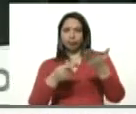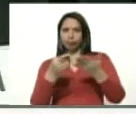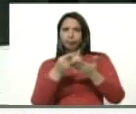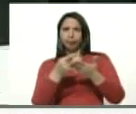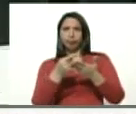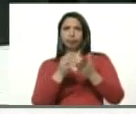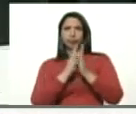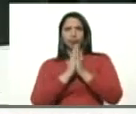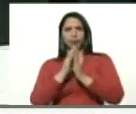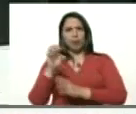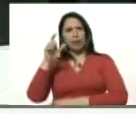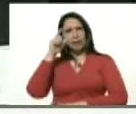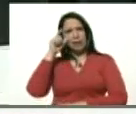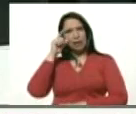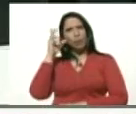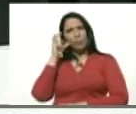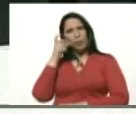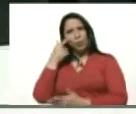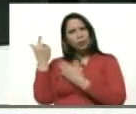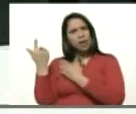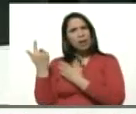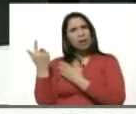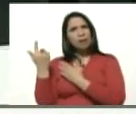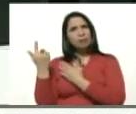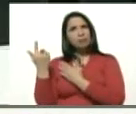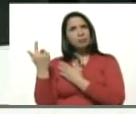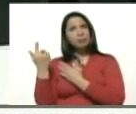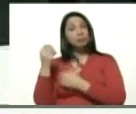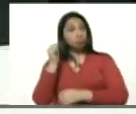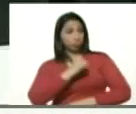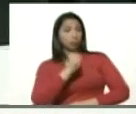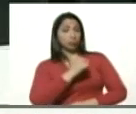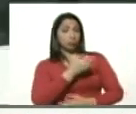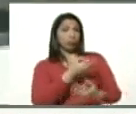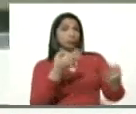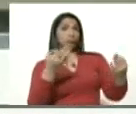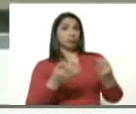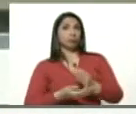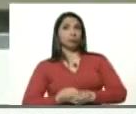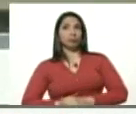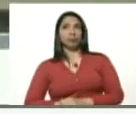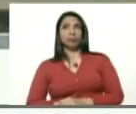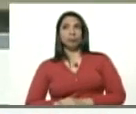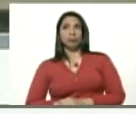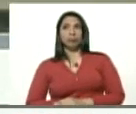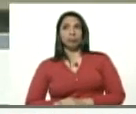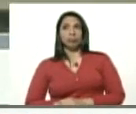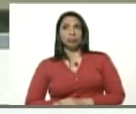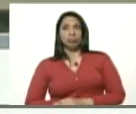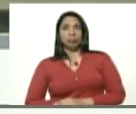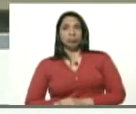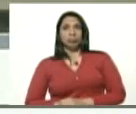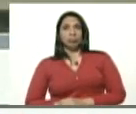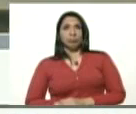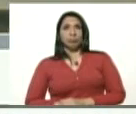Ernesto, Ernesto, ¿me oyes, Ernesto? Le copio perfectamente. Cerraría, Ernesto.